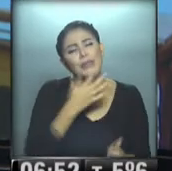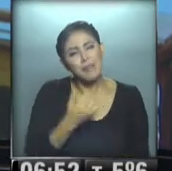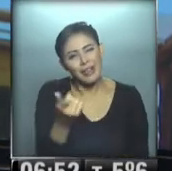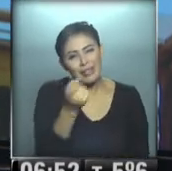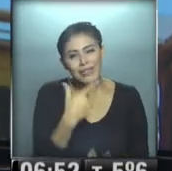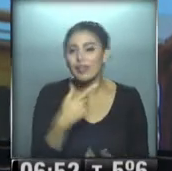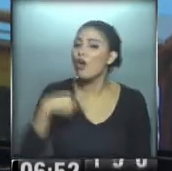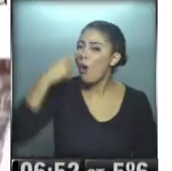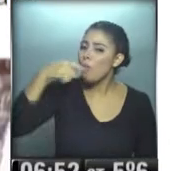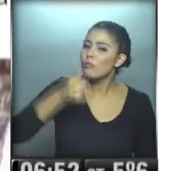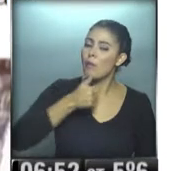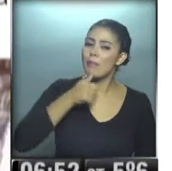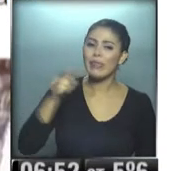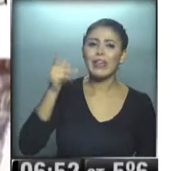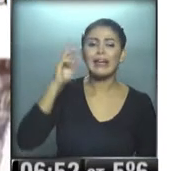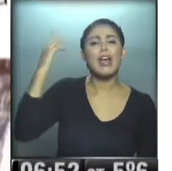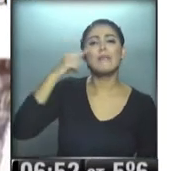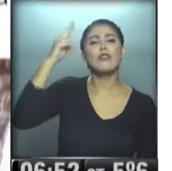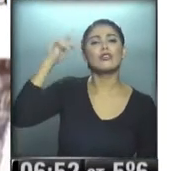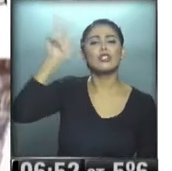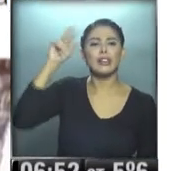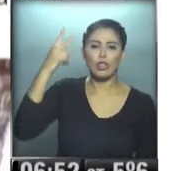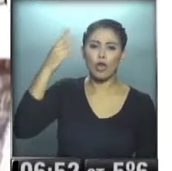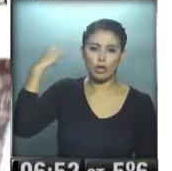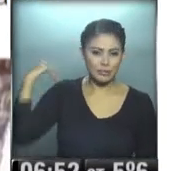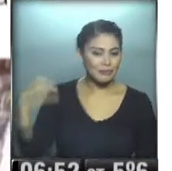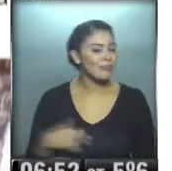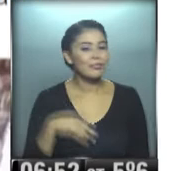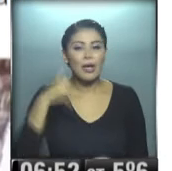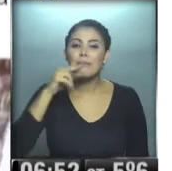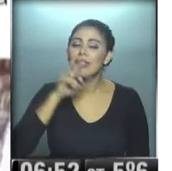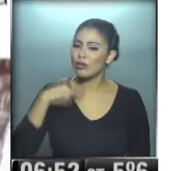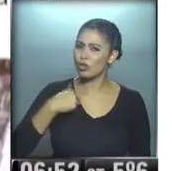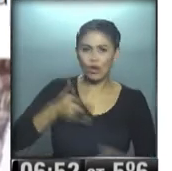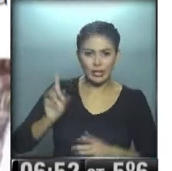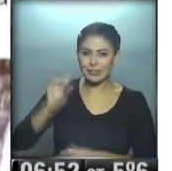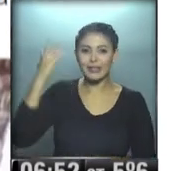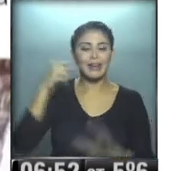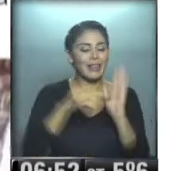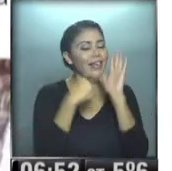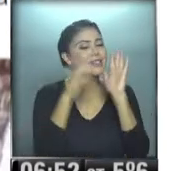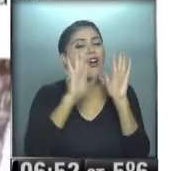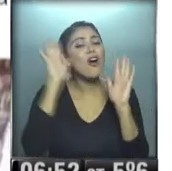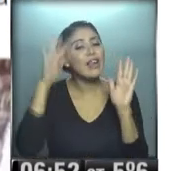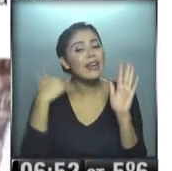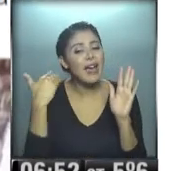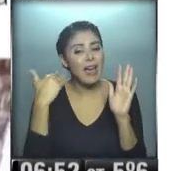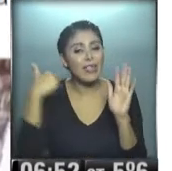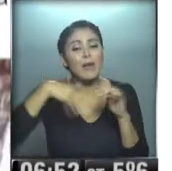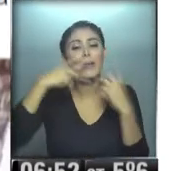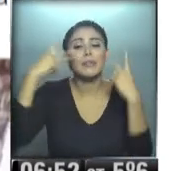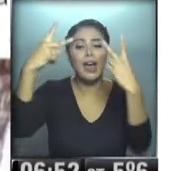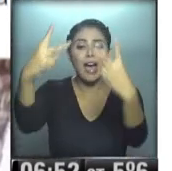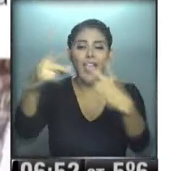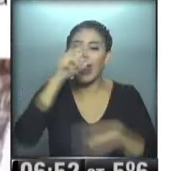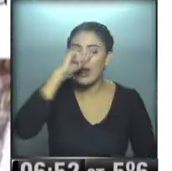Sí, igual el último mate que tomó Karina González fue en 1982. Mirta Rodríguez, de Gualeguay. Hola, Nadia. Estamos por viajar